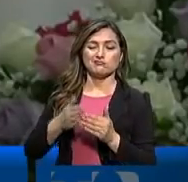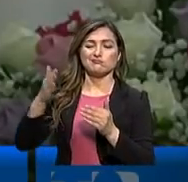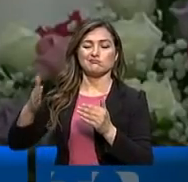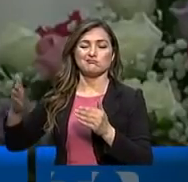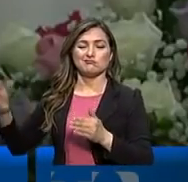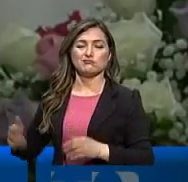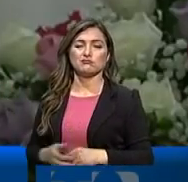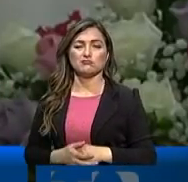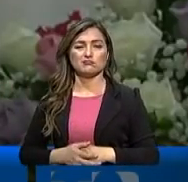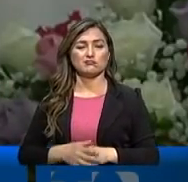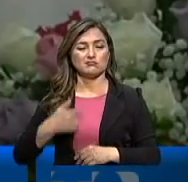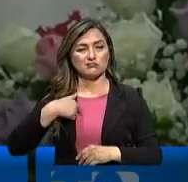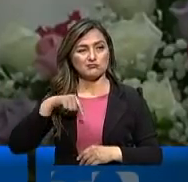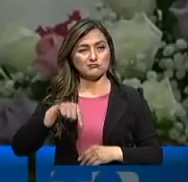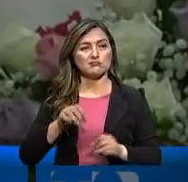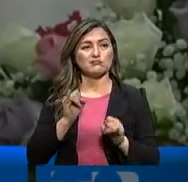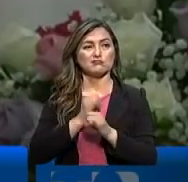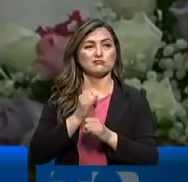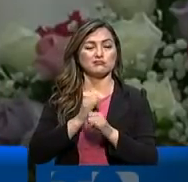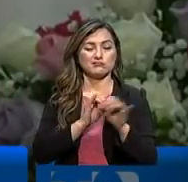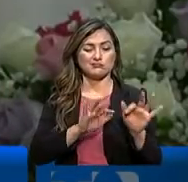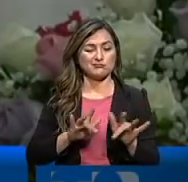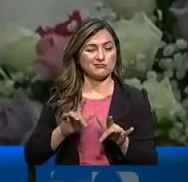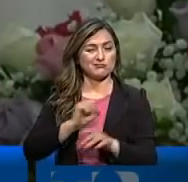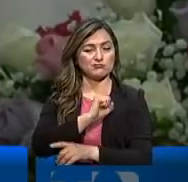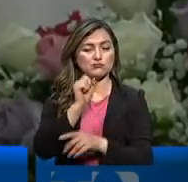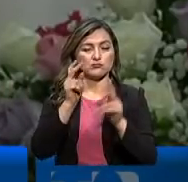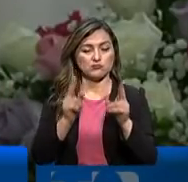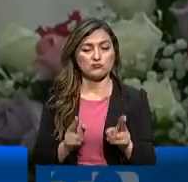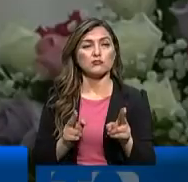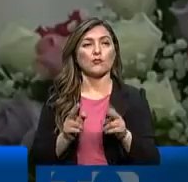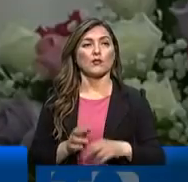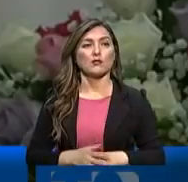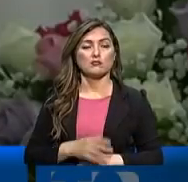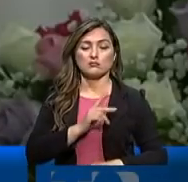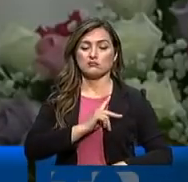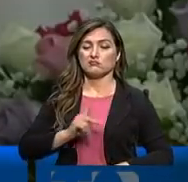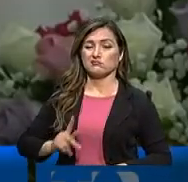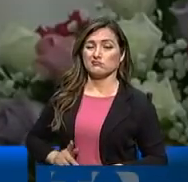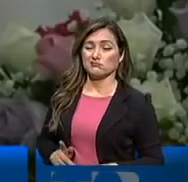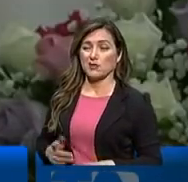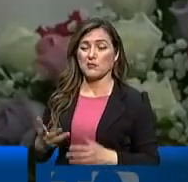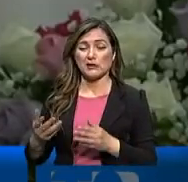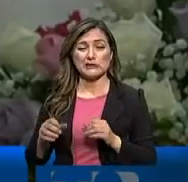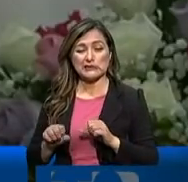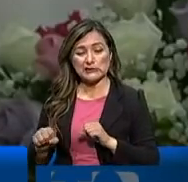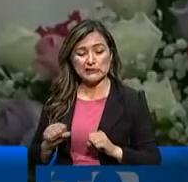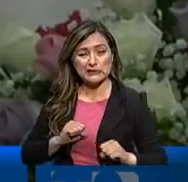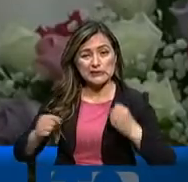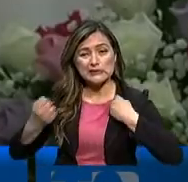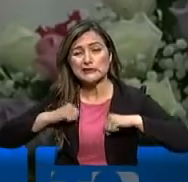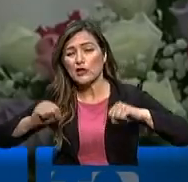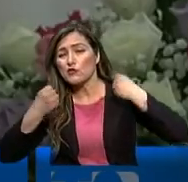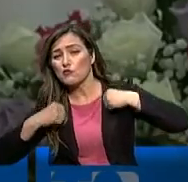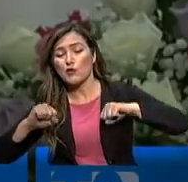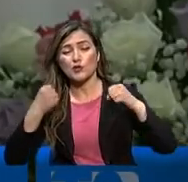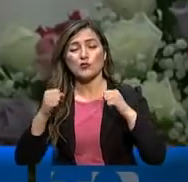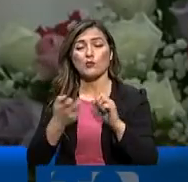personal considero que si es que no actuamos para fortalecer la institucionalidad, no vamos a poder